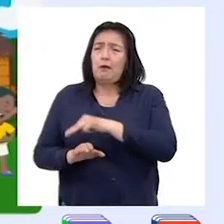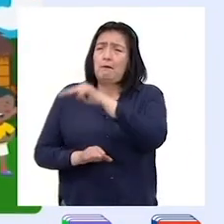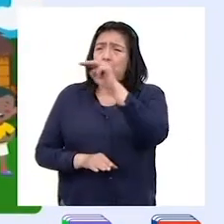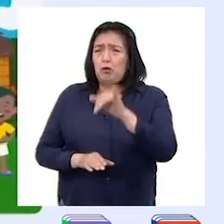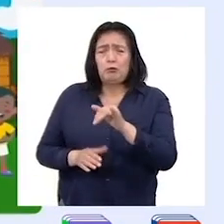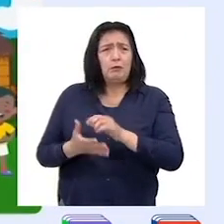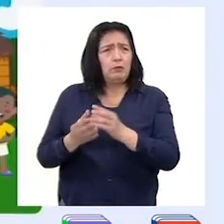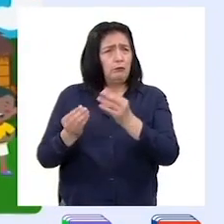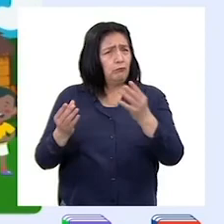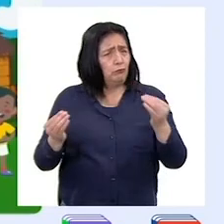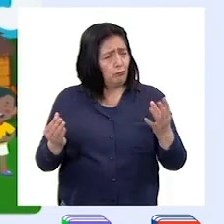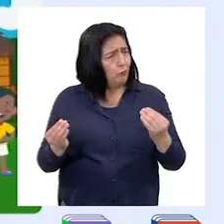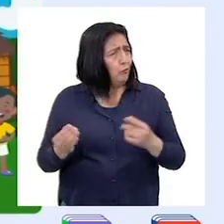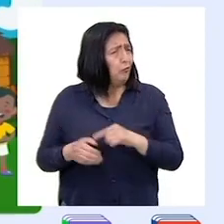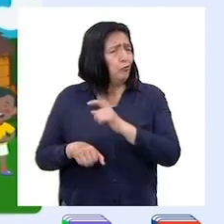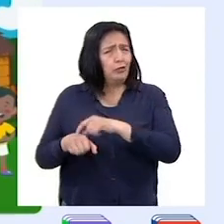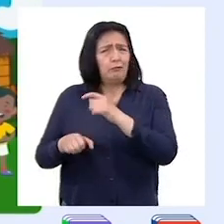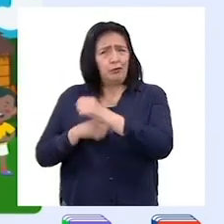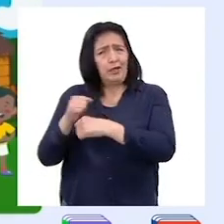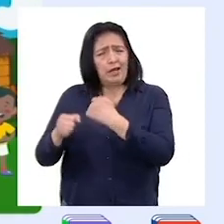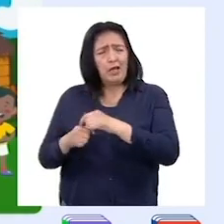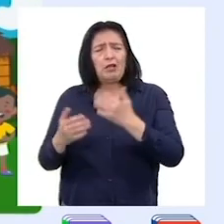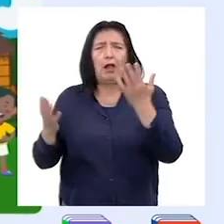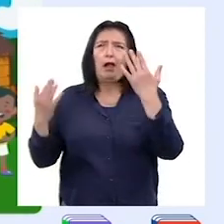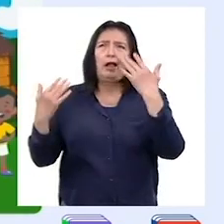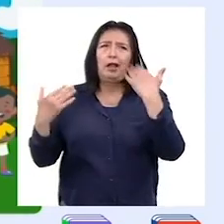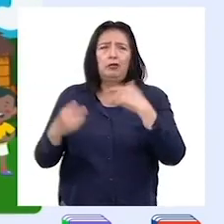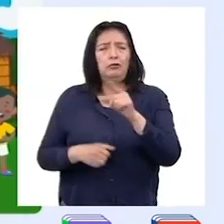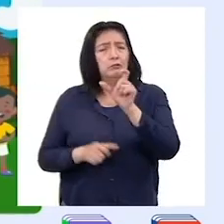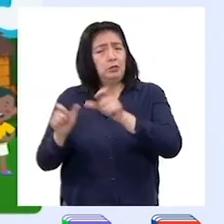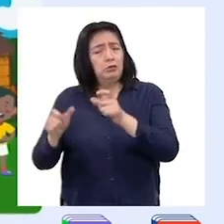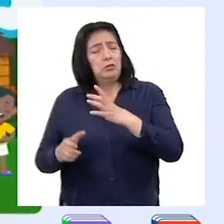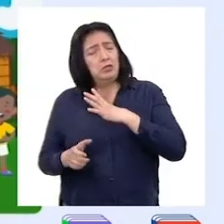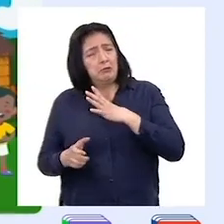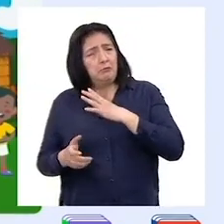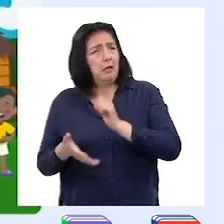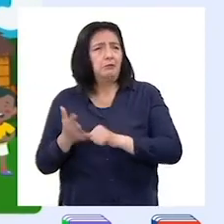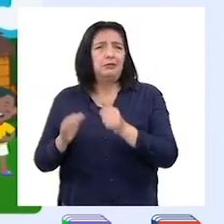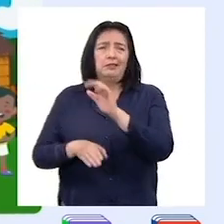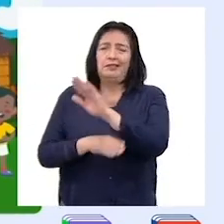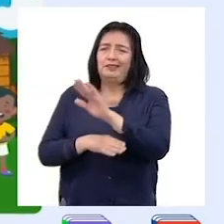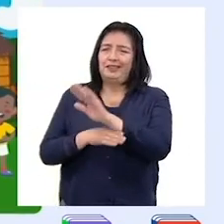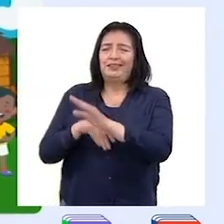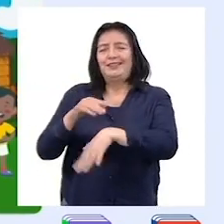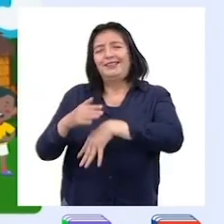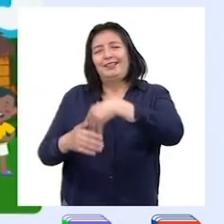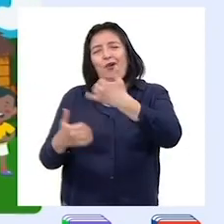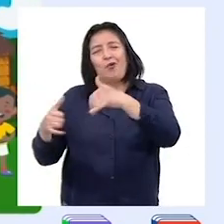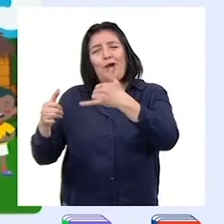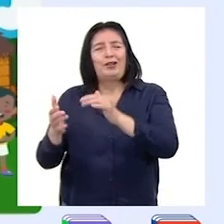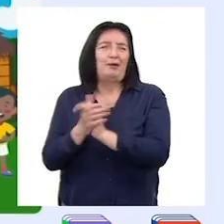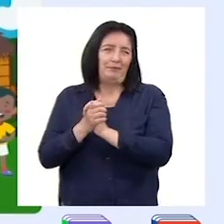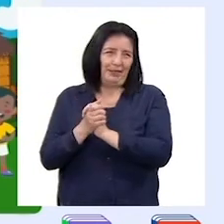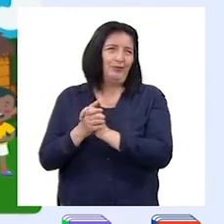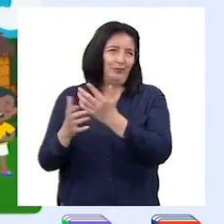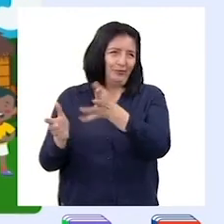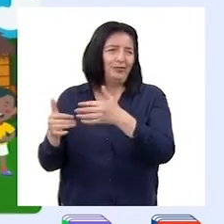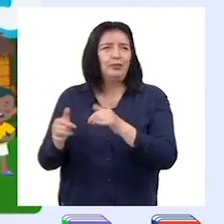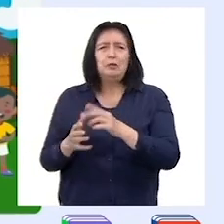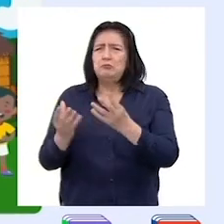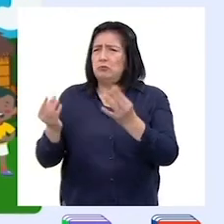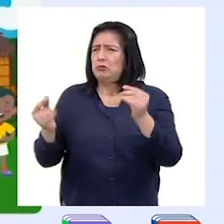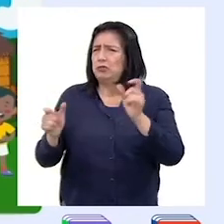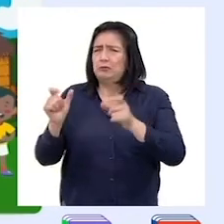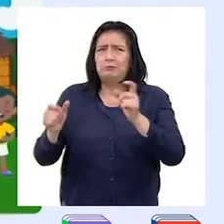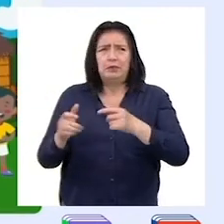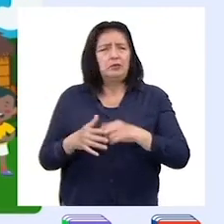la mayor parte del año hace mucho calor. Las personas son muy amables. Por eso en las tardes salía a jugar con mis amigos del barrio. Muchas